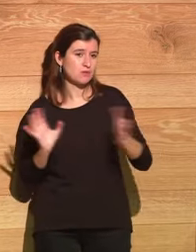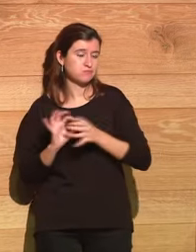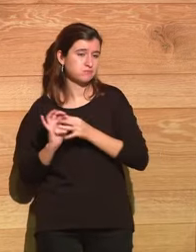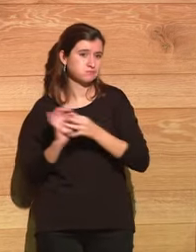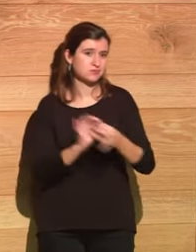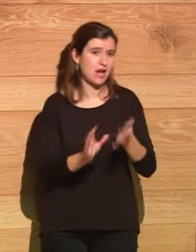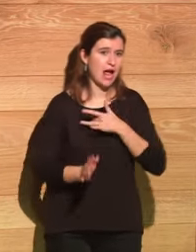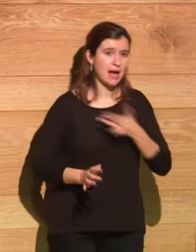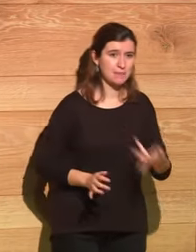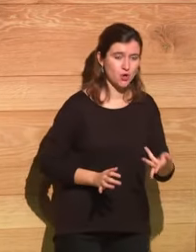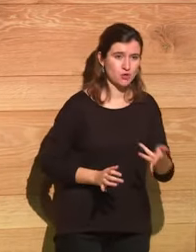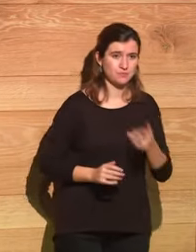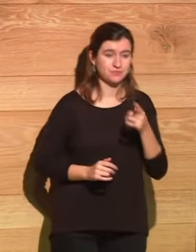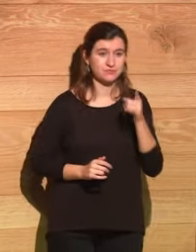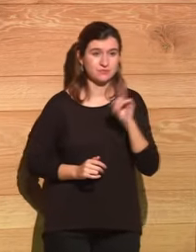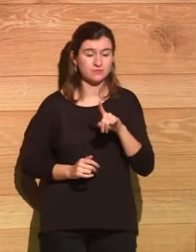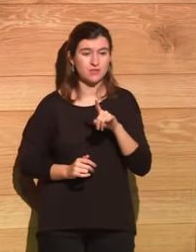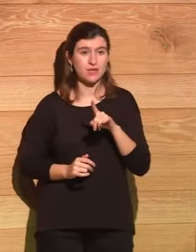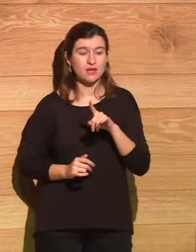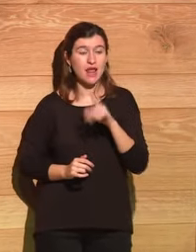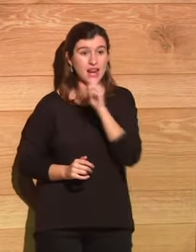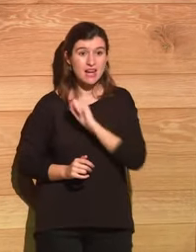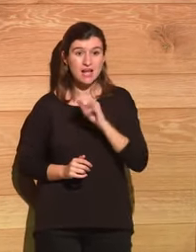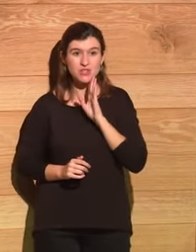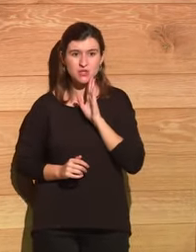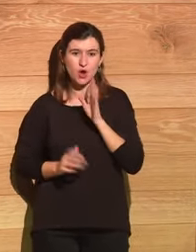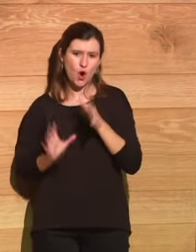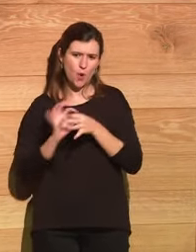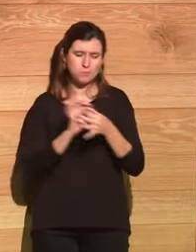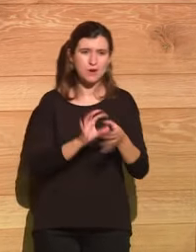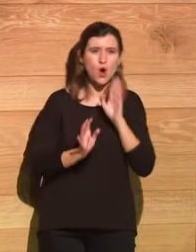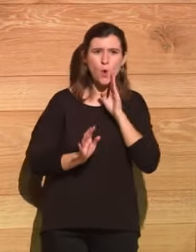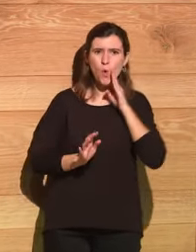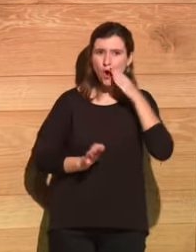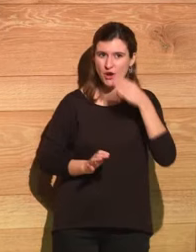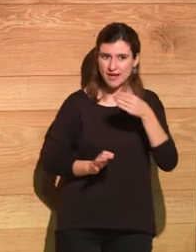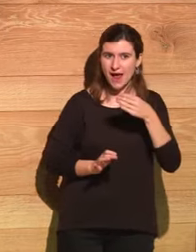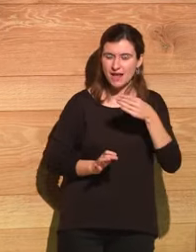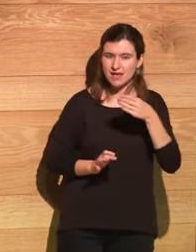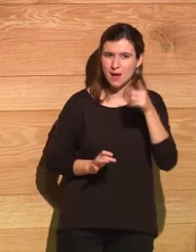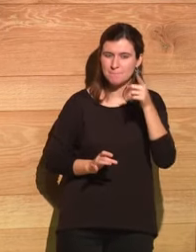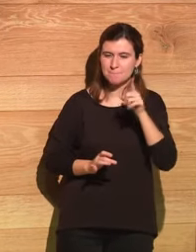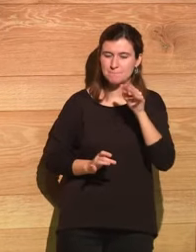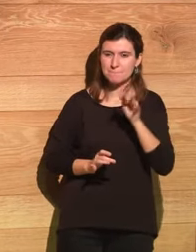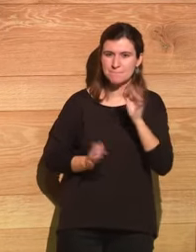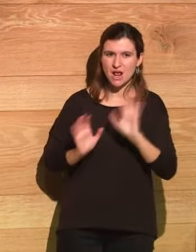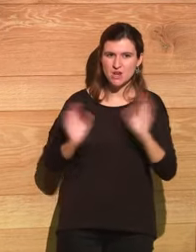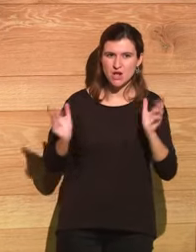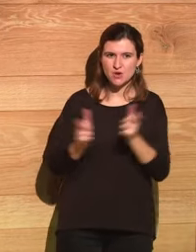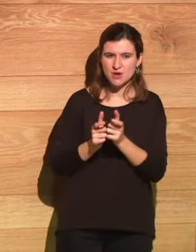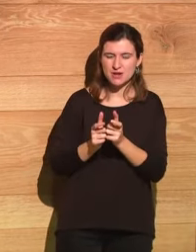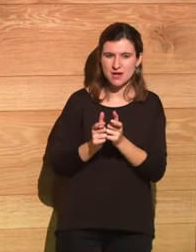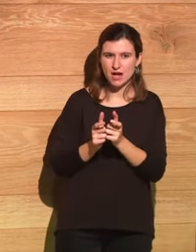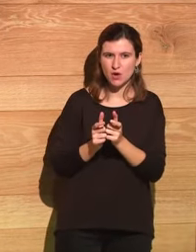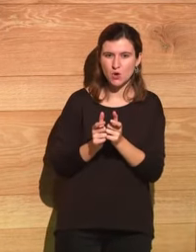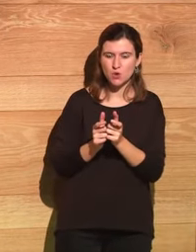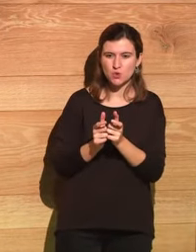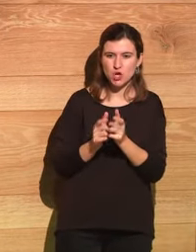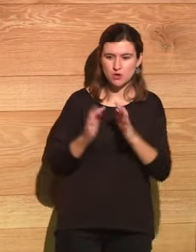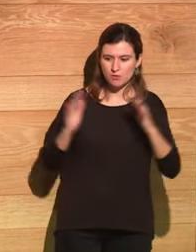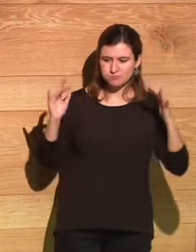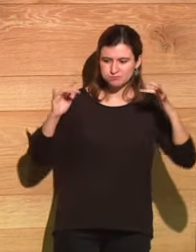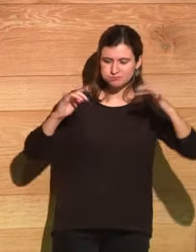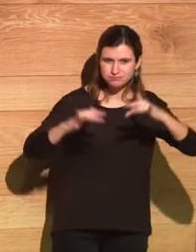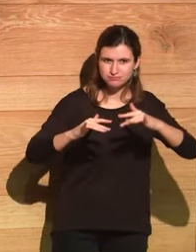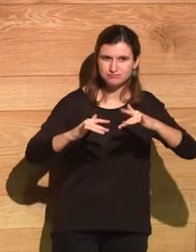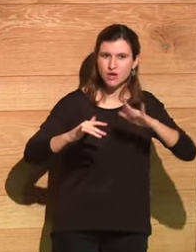suma, es elemento orgiástico por excelencia y toda reunión multitudinaria de ahora es orgía,